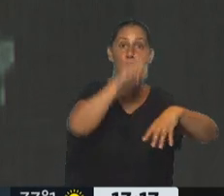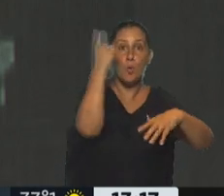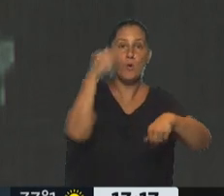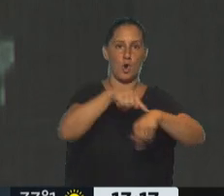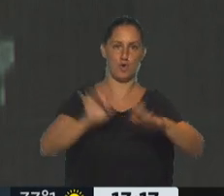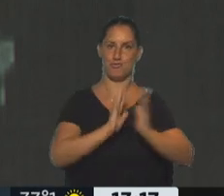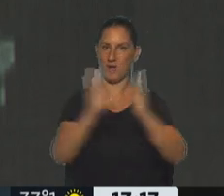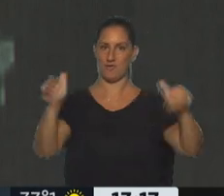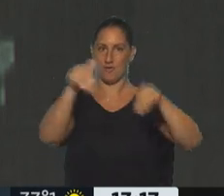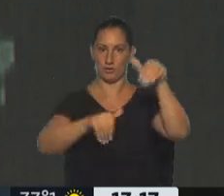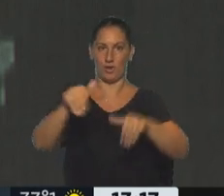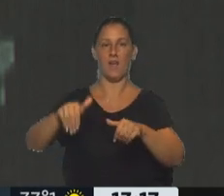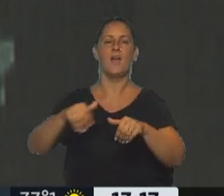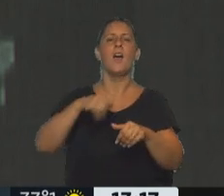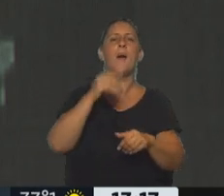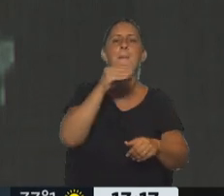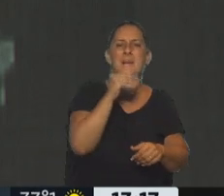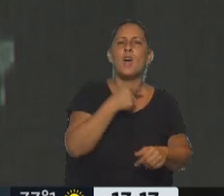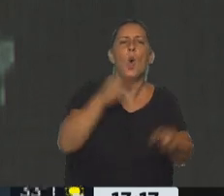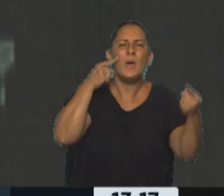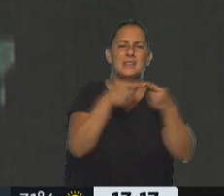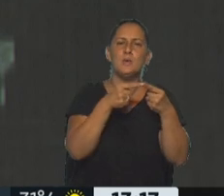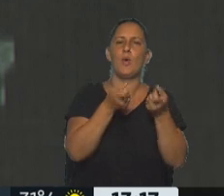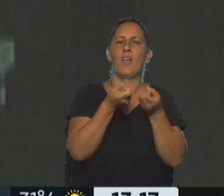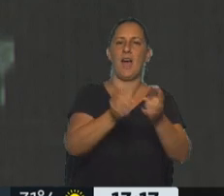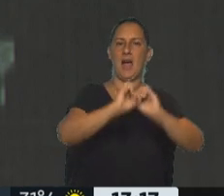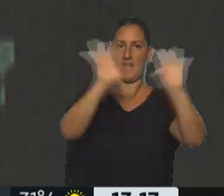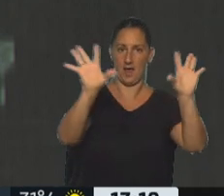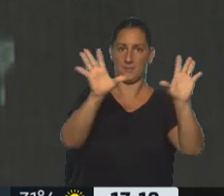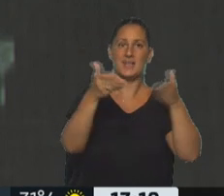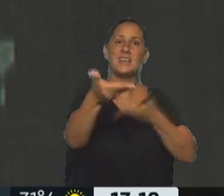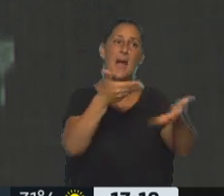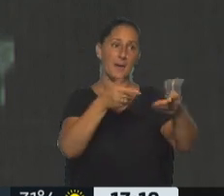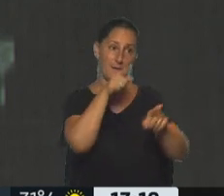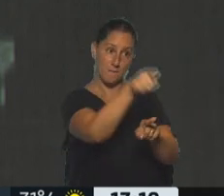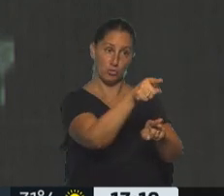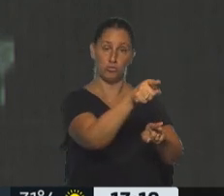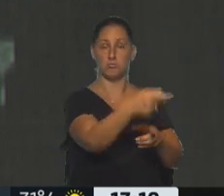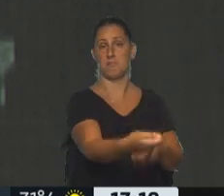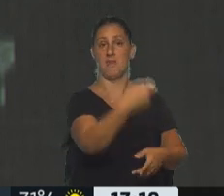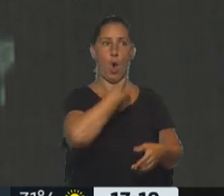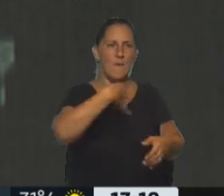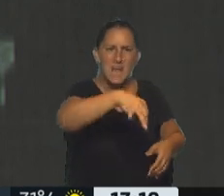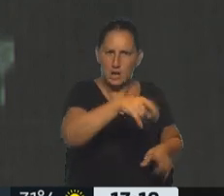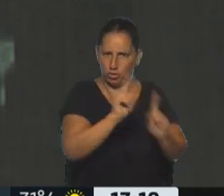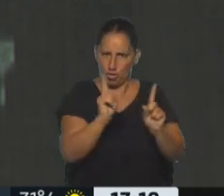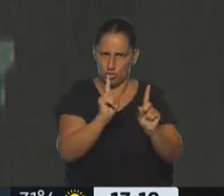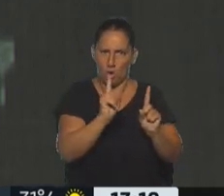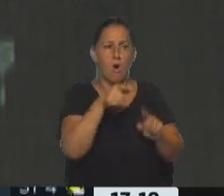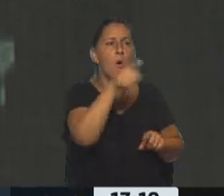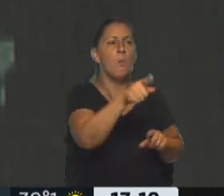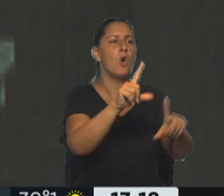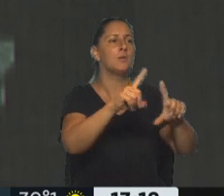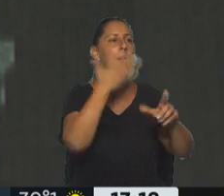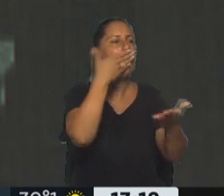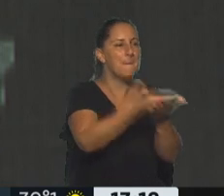qué es lo que se busca dar certidumbre Qué es un canje la posibilidad de que vos me das voluntariamente porque no es obligatorio me dan